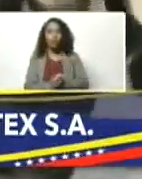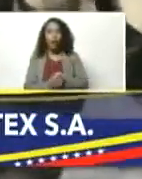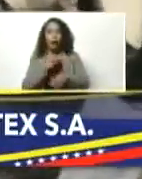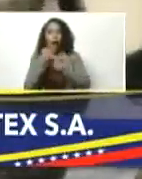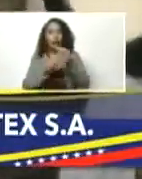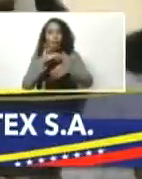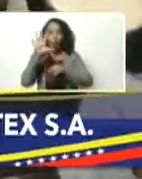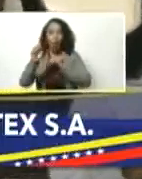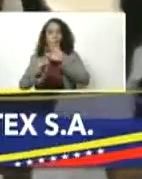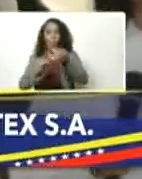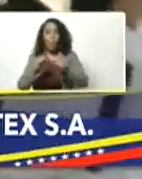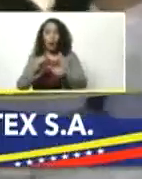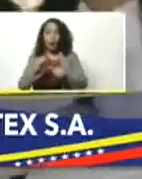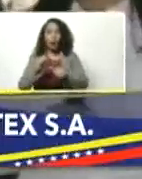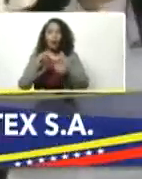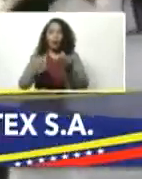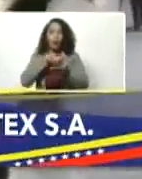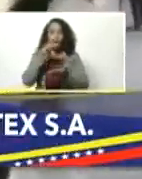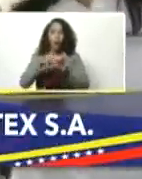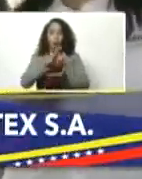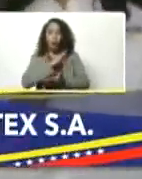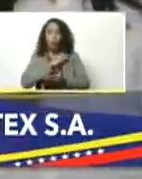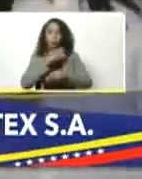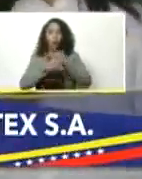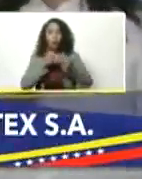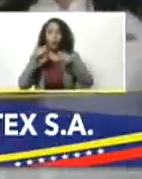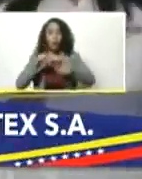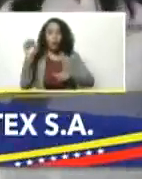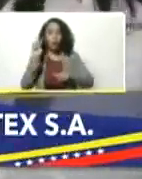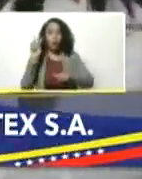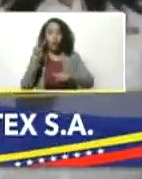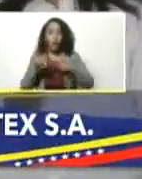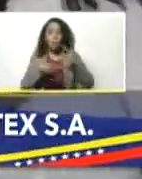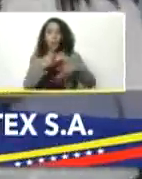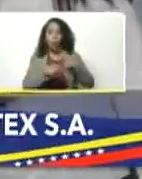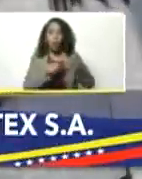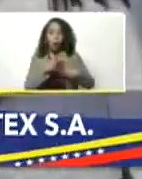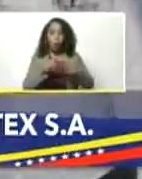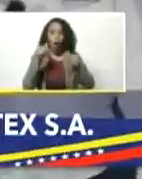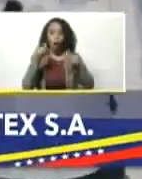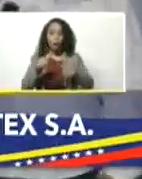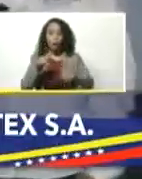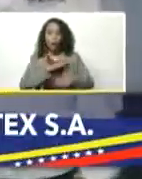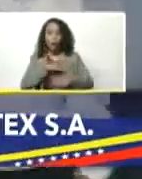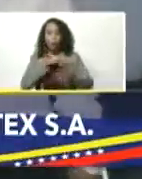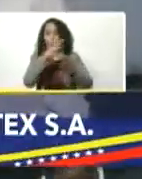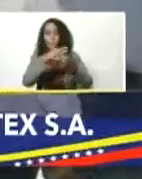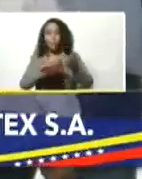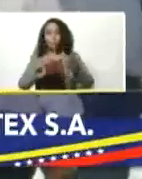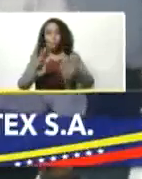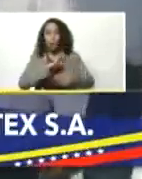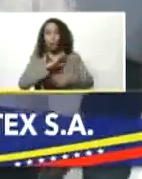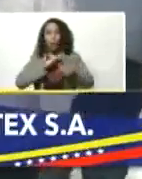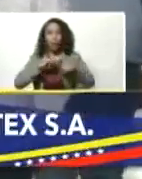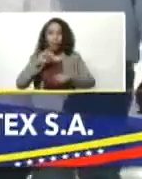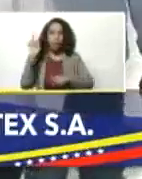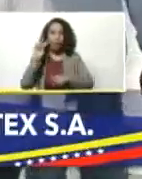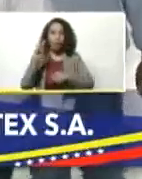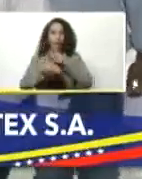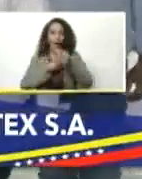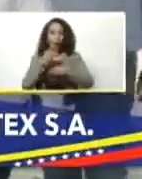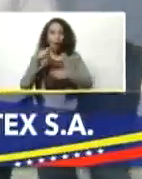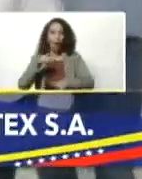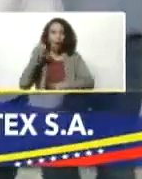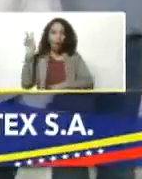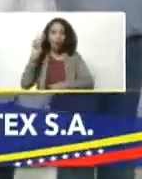lo nacional, que todos produzcamos nuestras materias primas, que salgamos a la calle y que hagamos de Venezuela